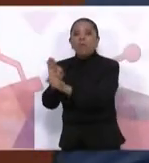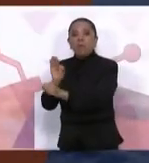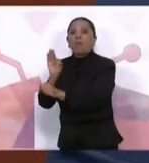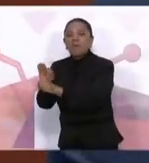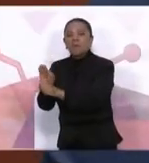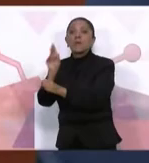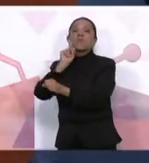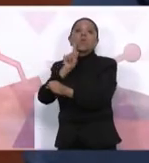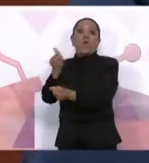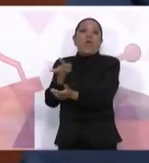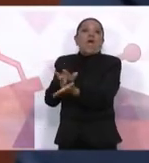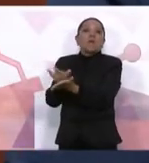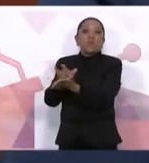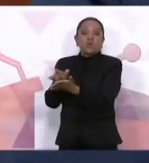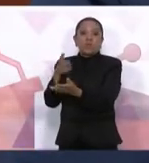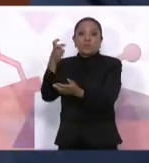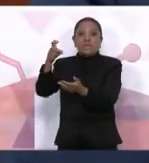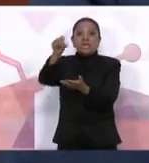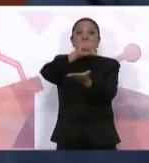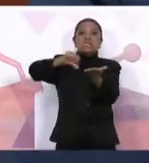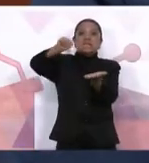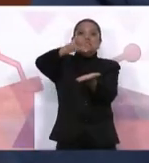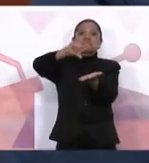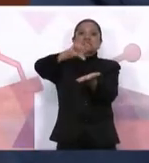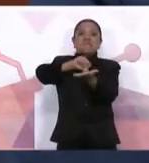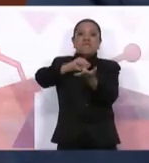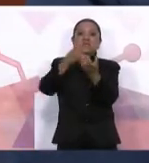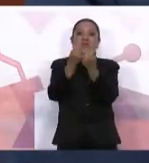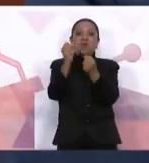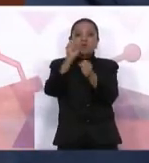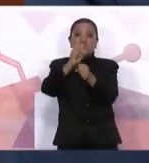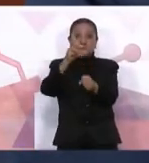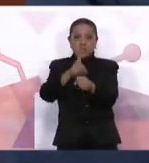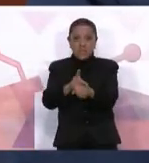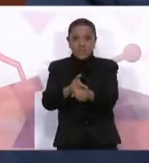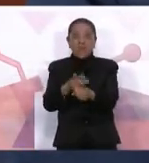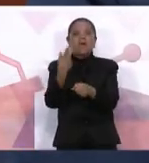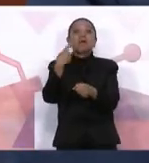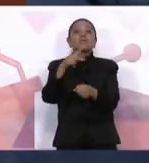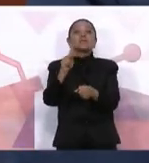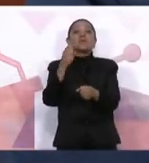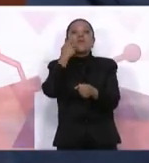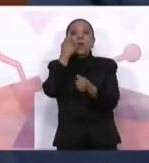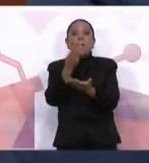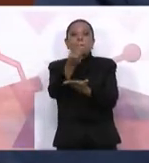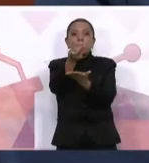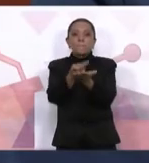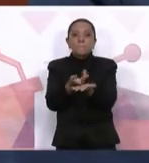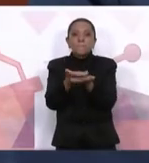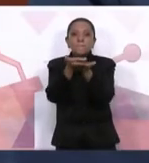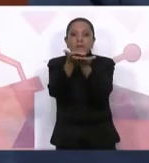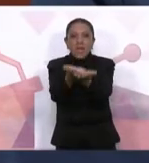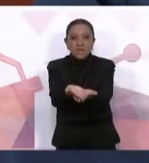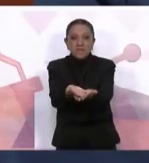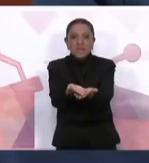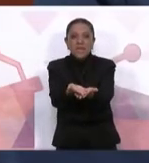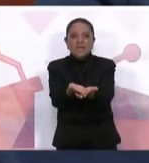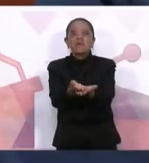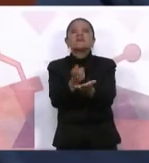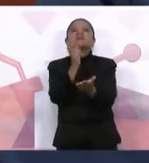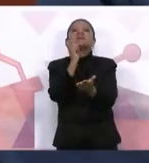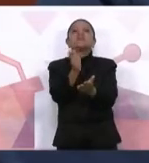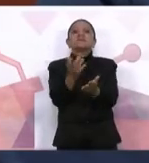centro de nuestra sociedad nosotros lo que hemos planteado inclusive es generar las leyes que